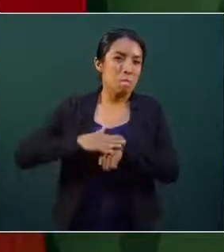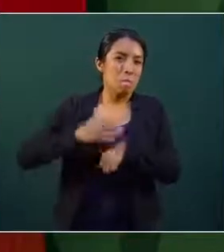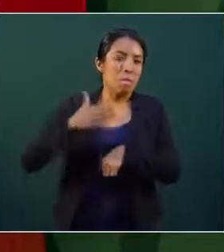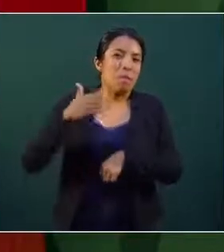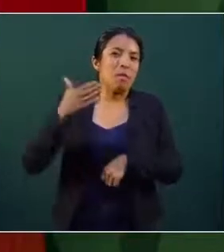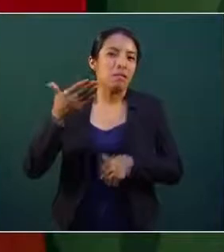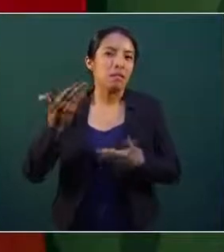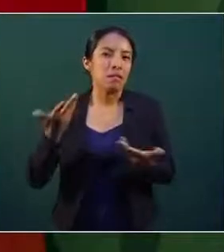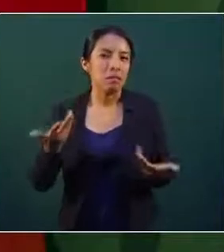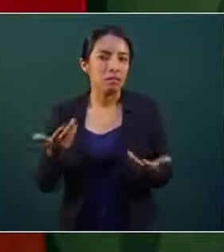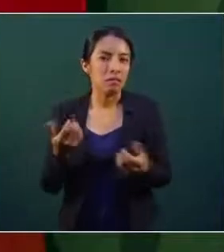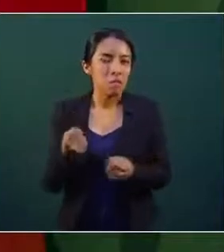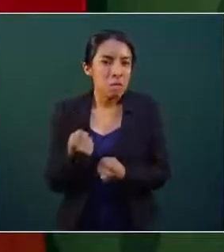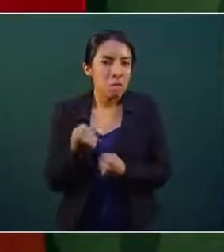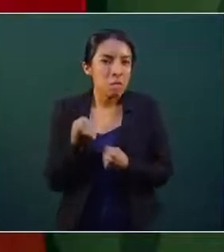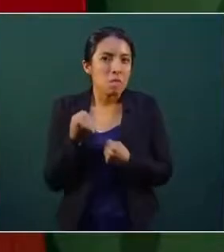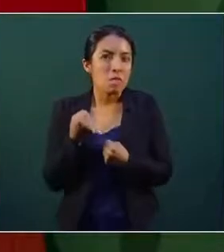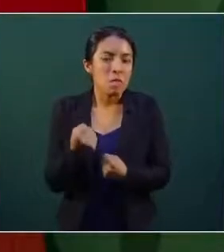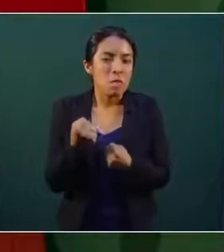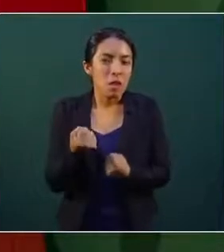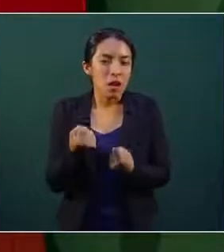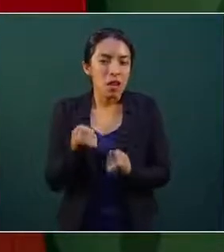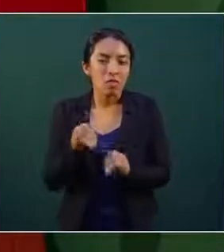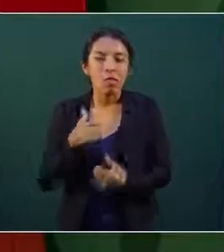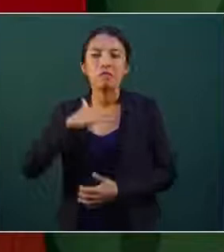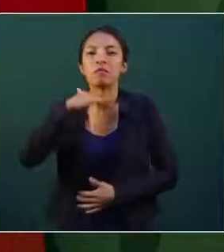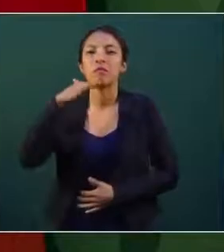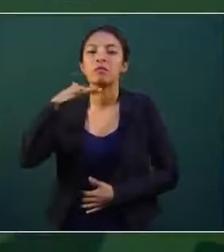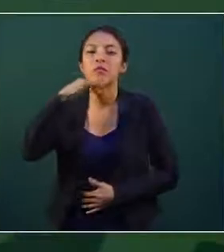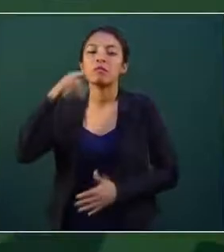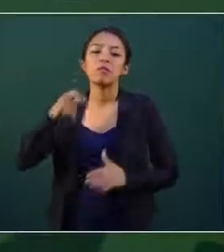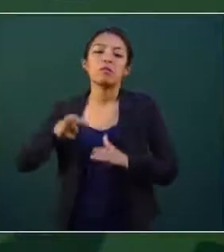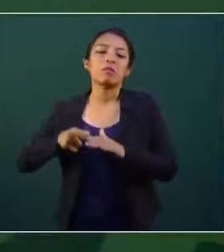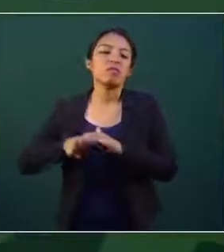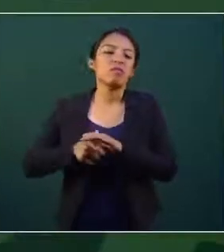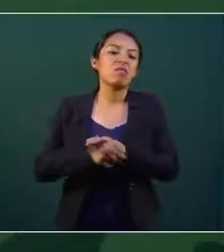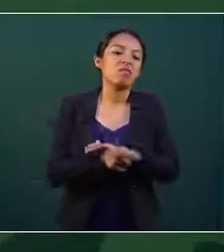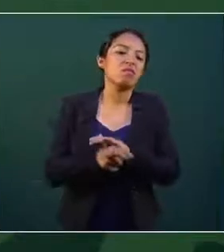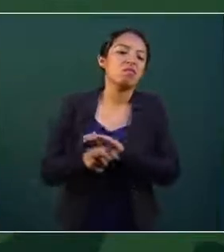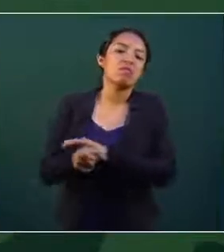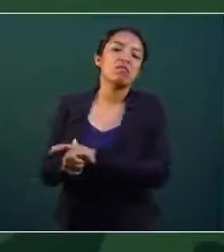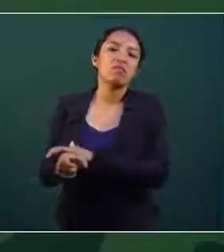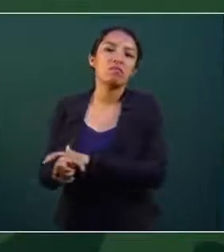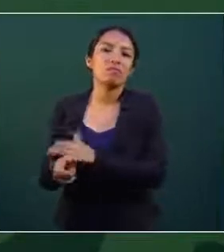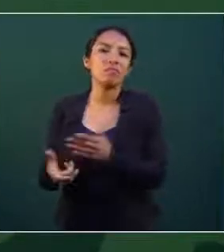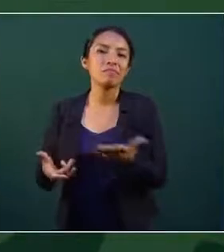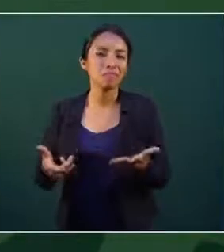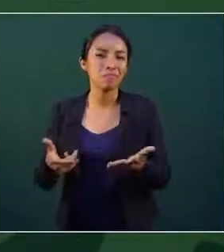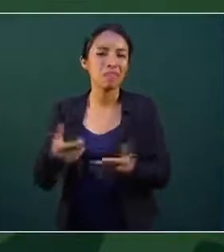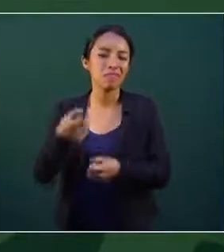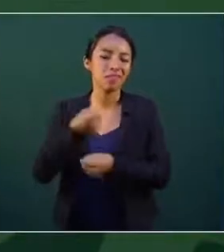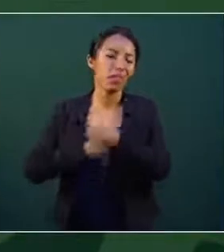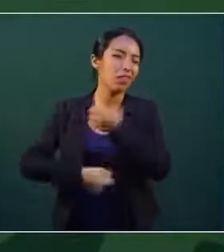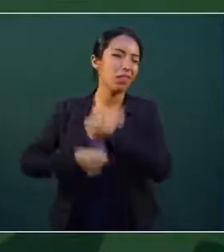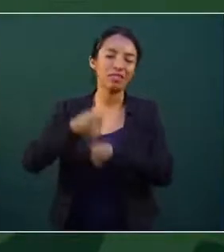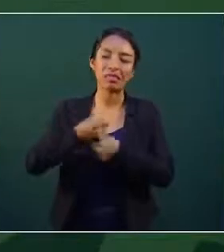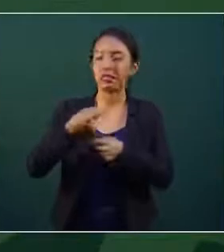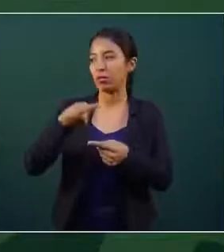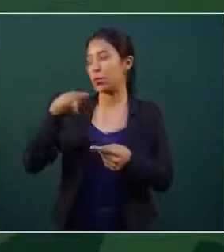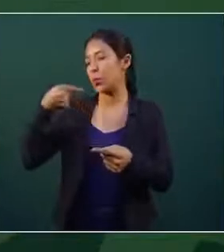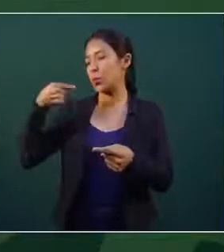dimensionadas por la corrupción. Ahora estamos resarciendo ese